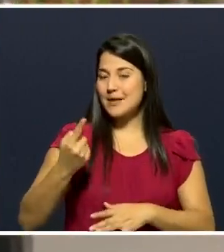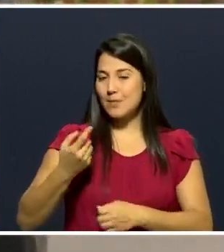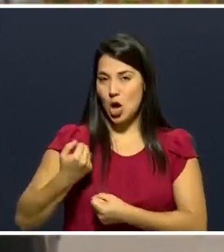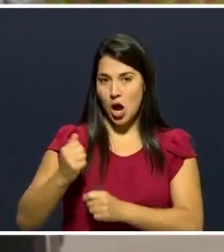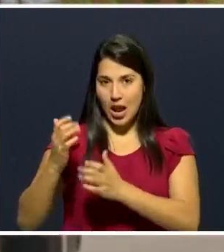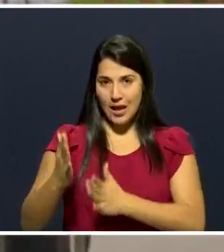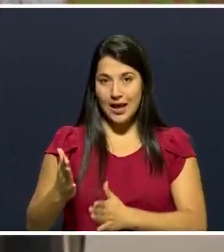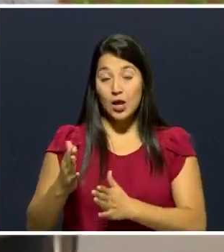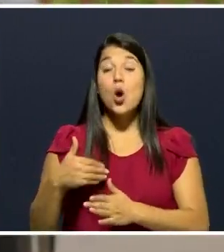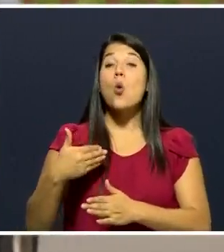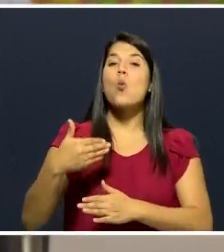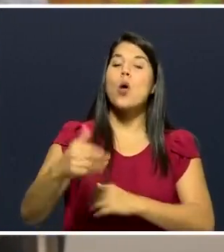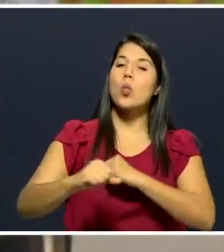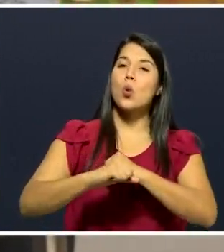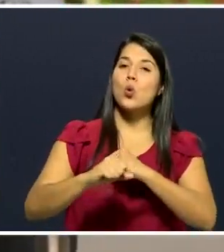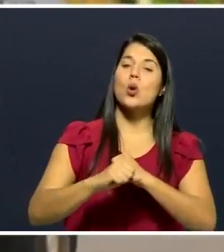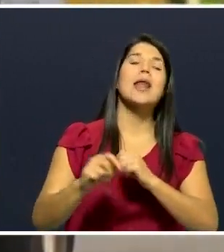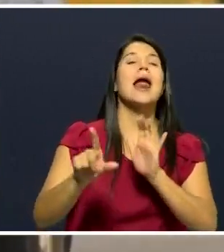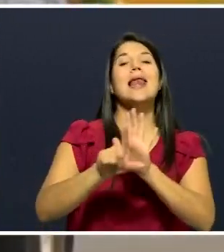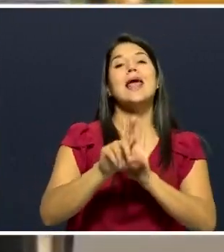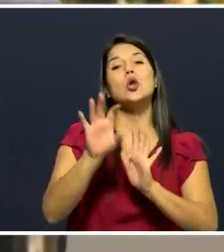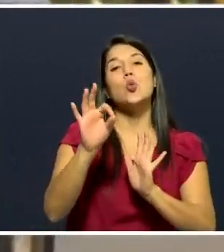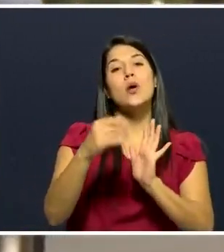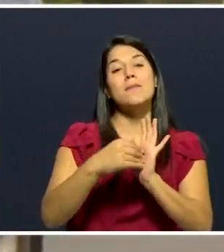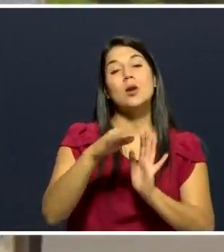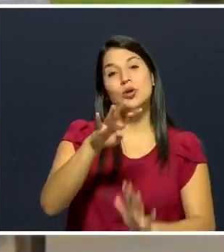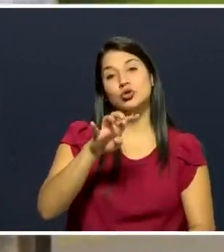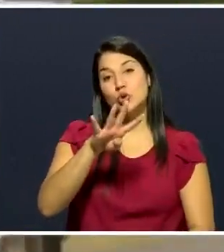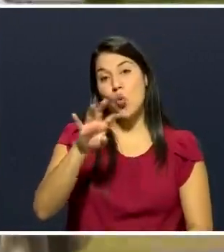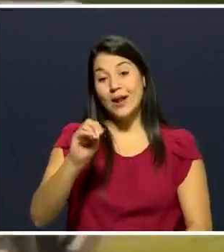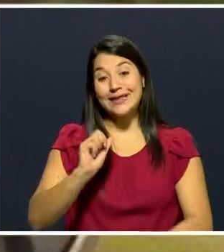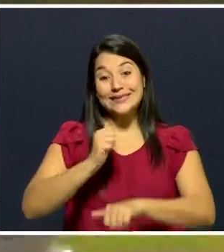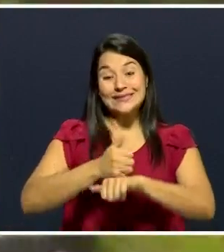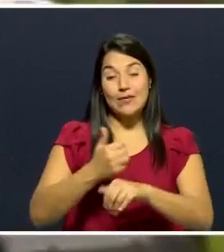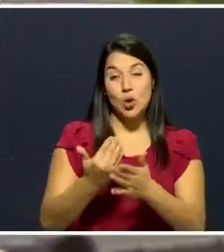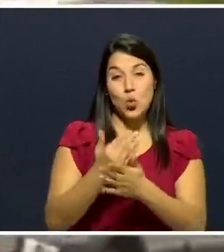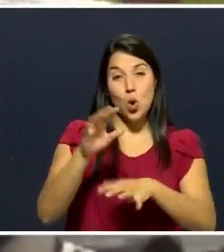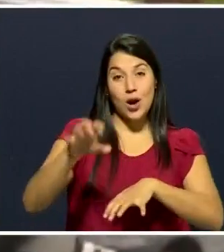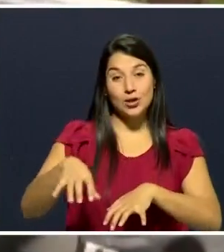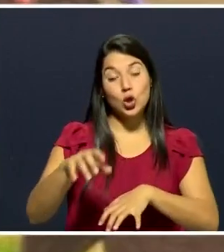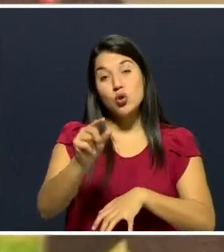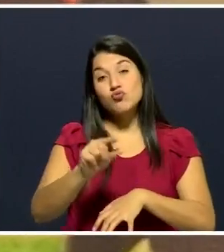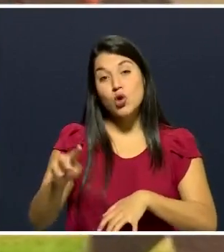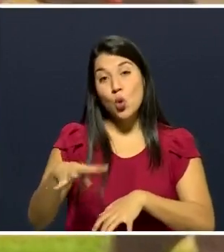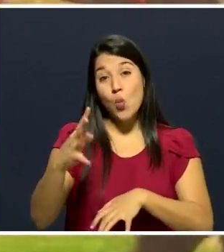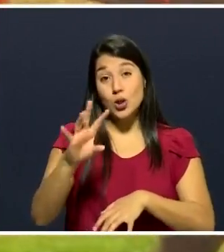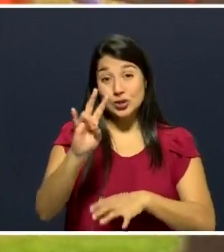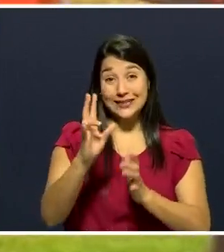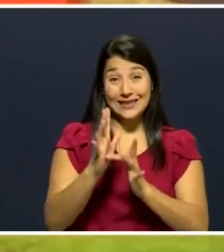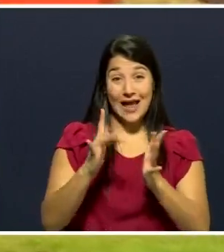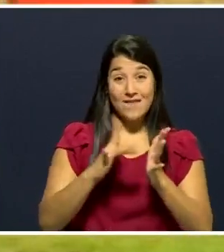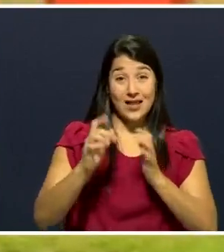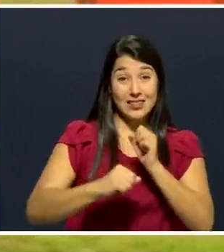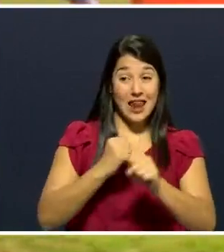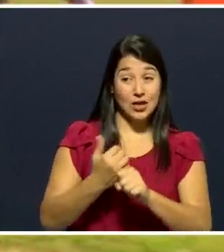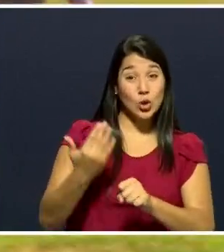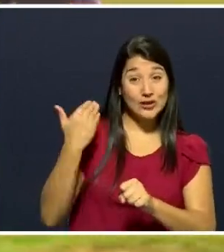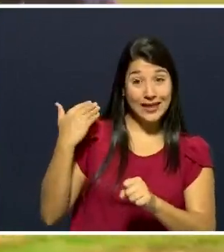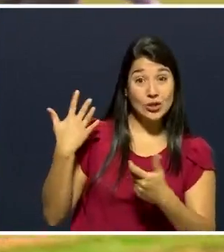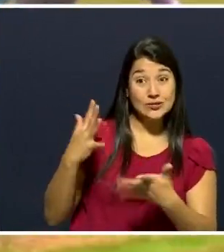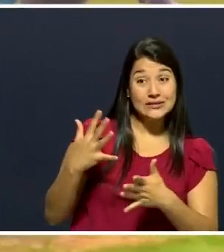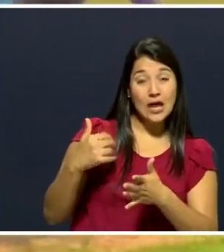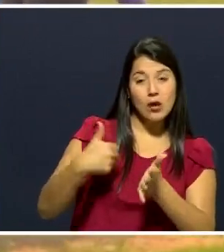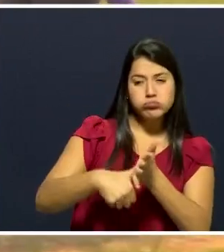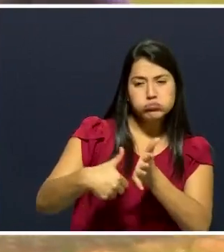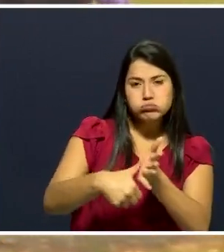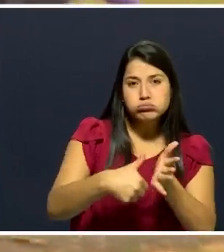ley 9440 se creó el cantón de Río Cuarto. El 7 de abril del año anterior, el distrito fue electo mediante un